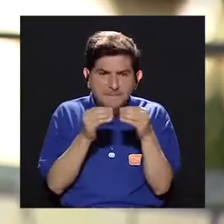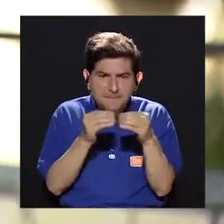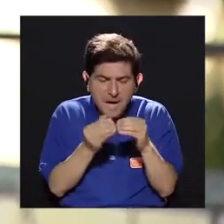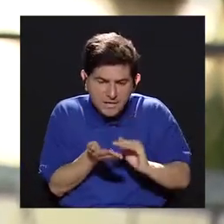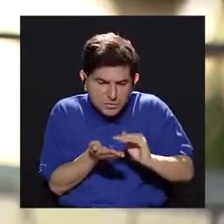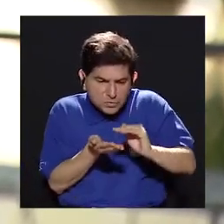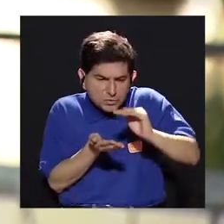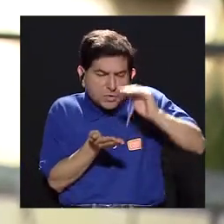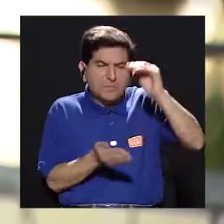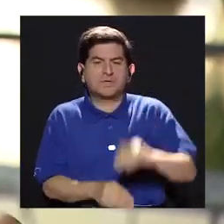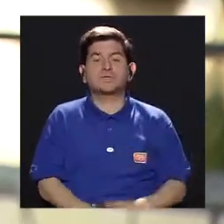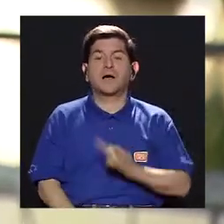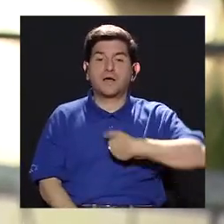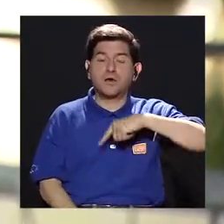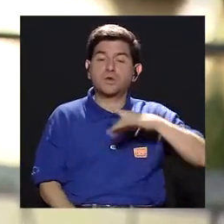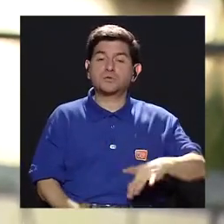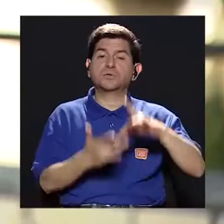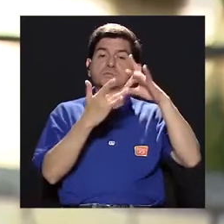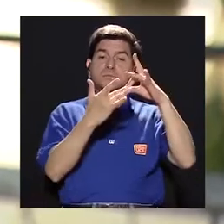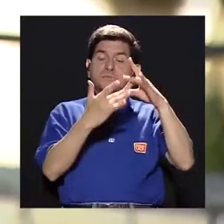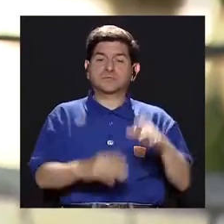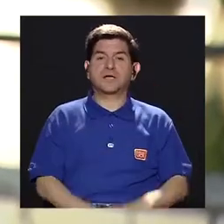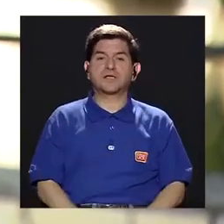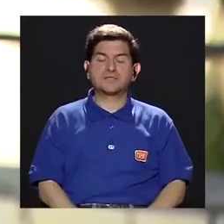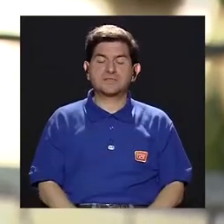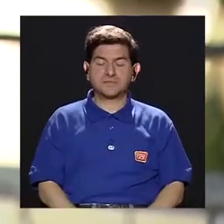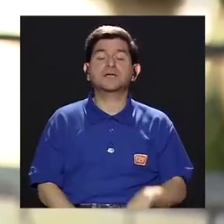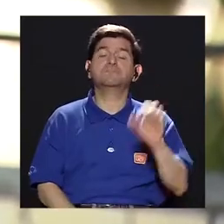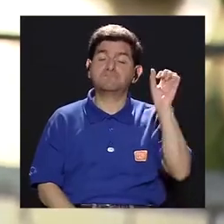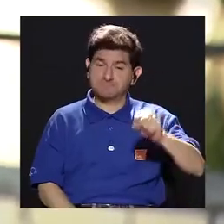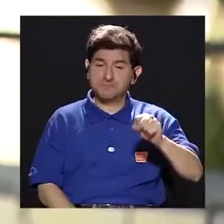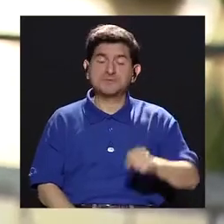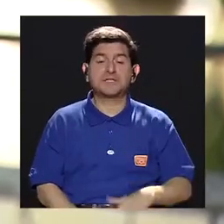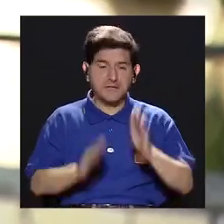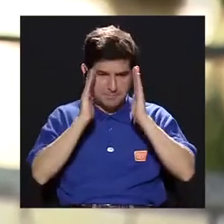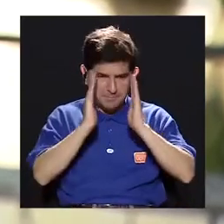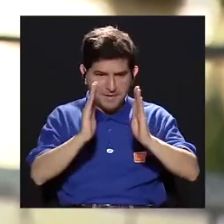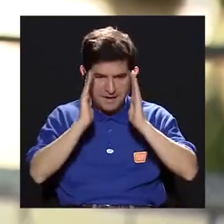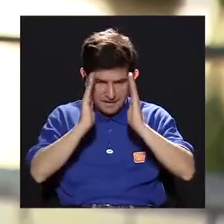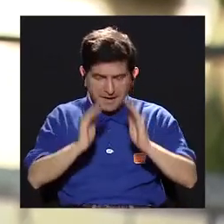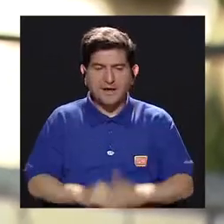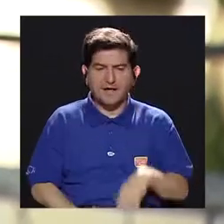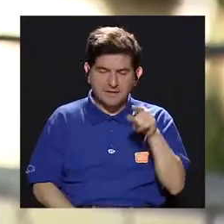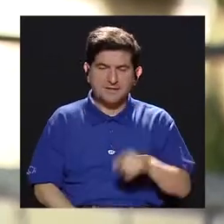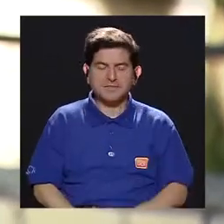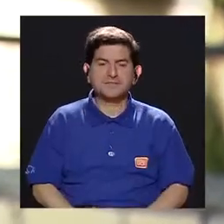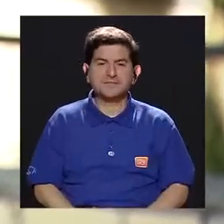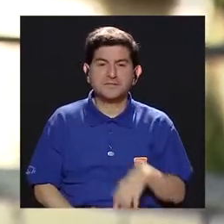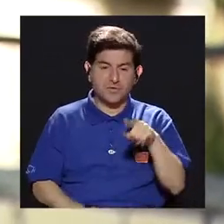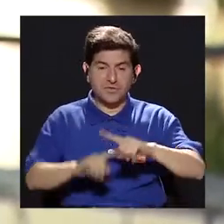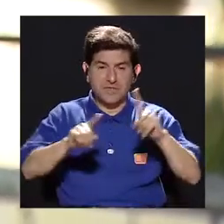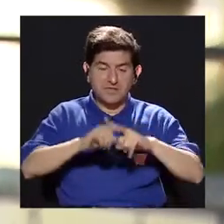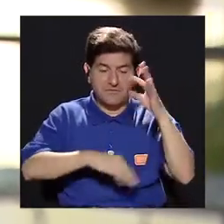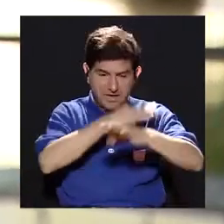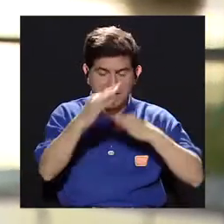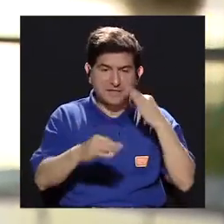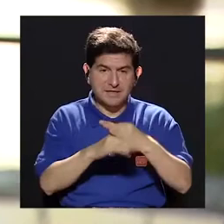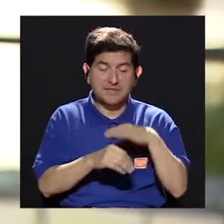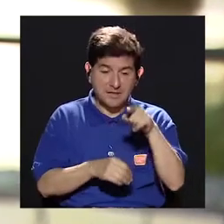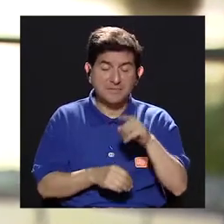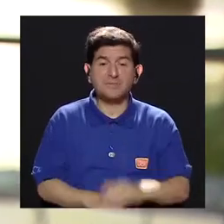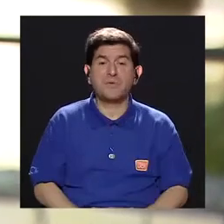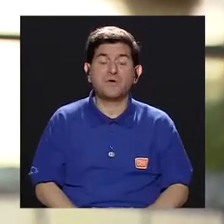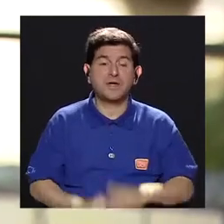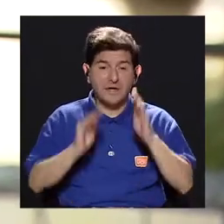más callosidad. Por eso estamos los podólogos, que somos expertos en el tratamiento de callos y callosidades, y le vamos a dar